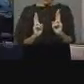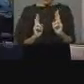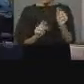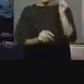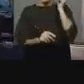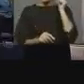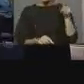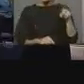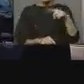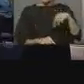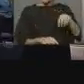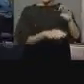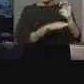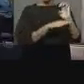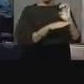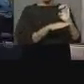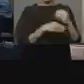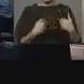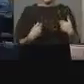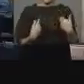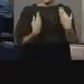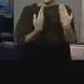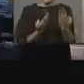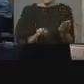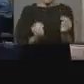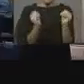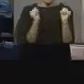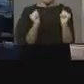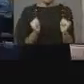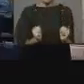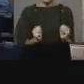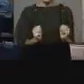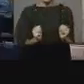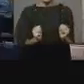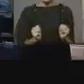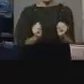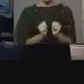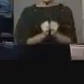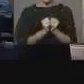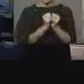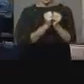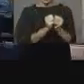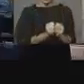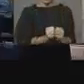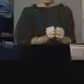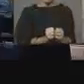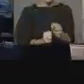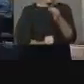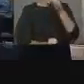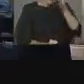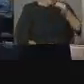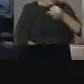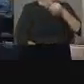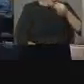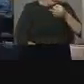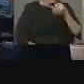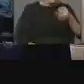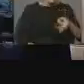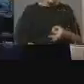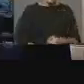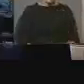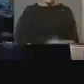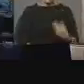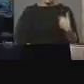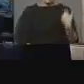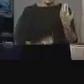esas mujeres el Estado les diera la posibilidad de ser acompañadas, aconsejadas y que les